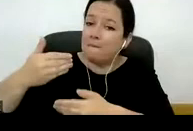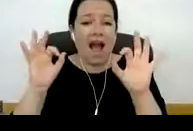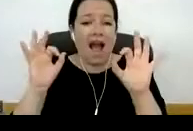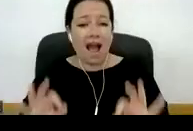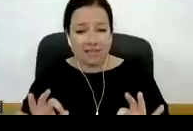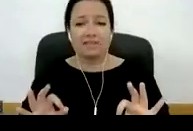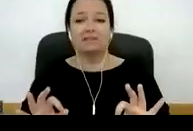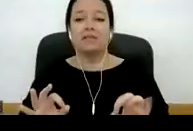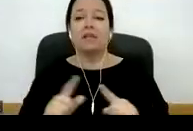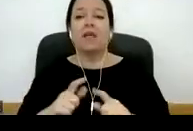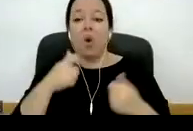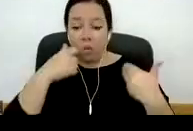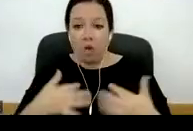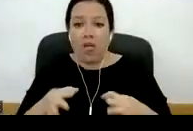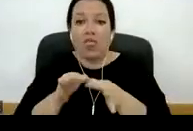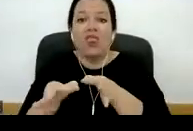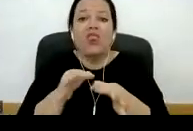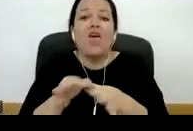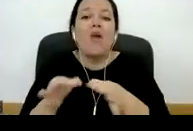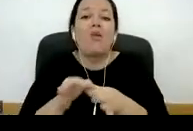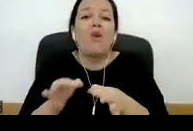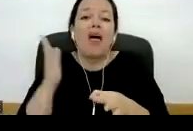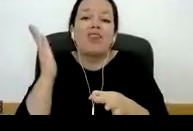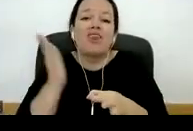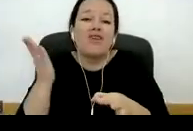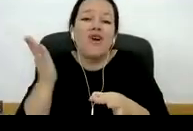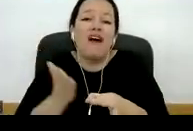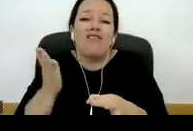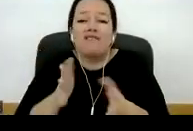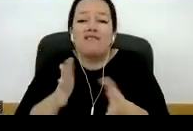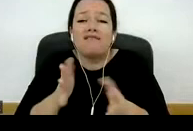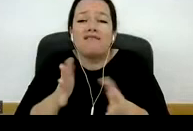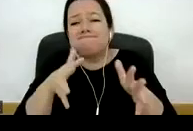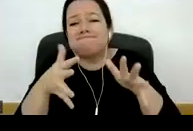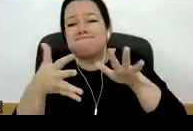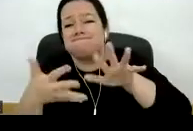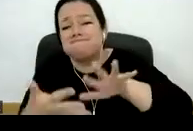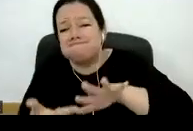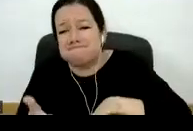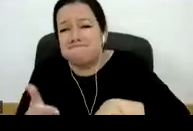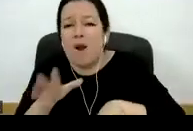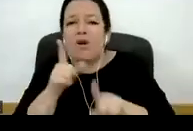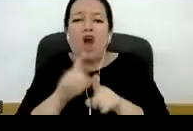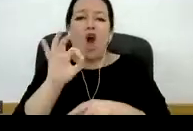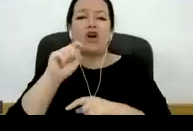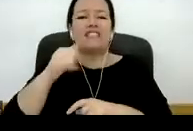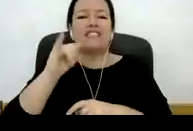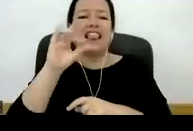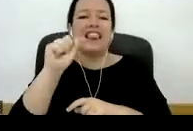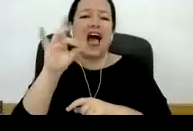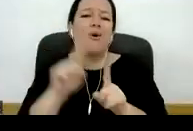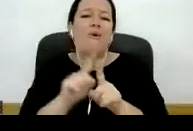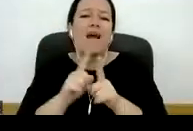y a la progresiva acumulación del daño molecular y celular, léase daño molecular y celular, léase oxidación. Por lo